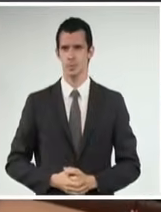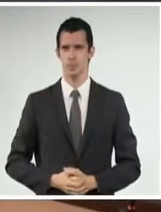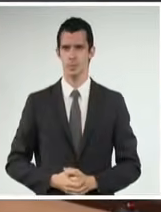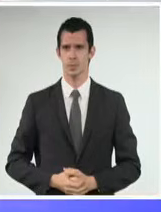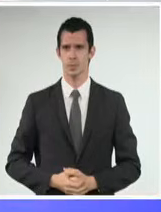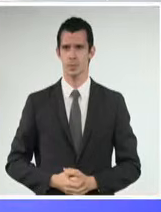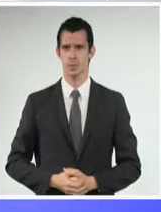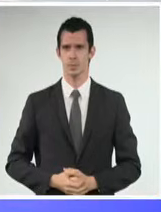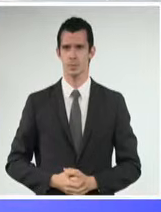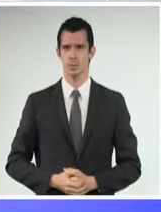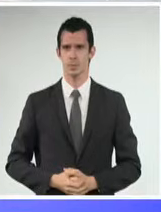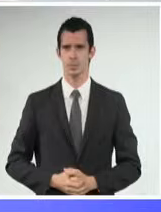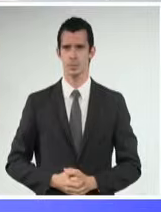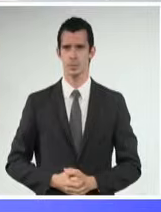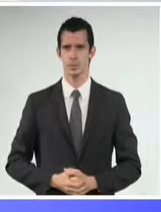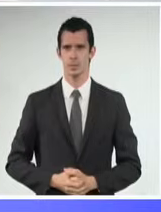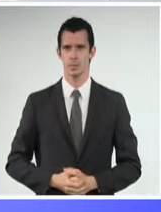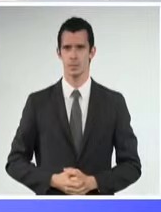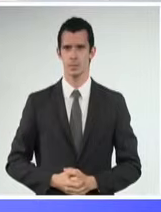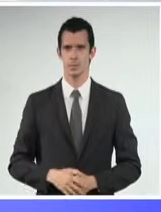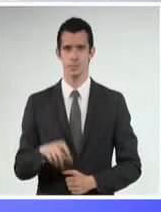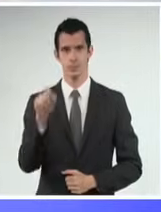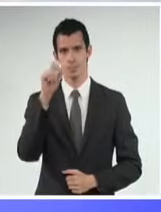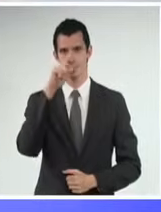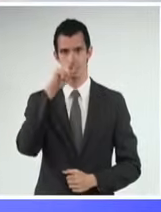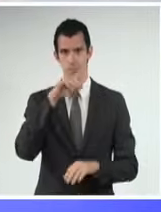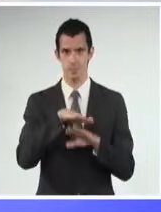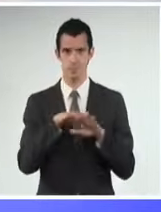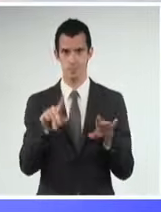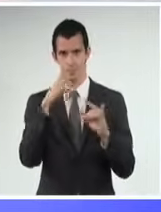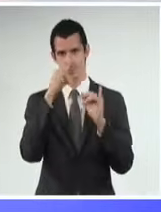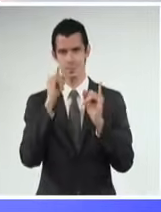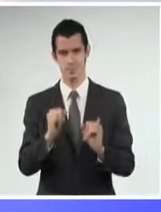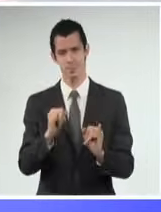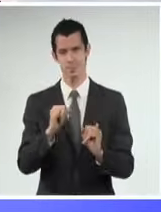Y así finaliza la emisión estelar del noticiero de la televisión.